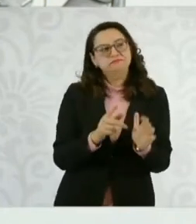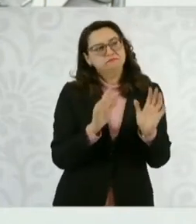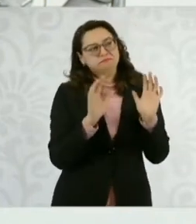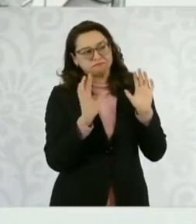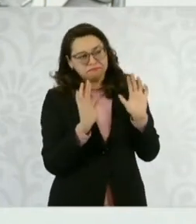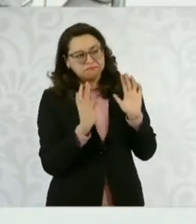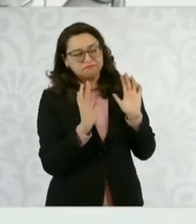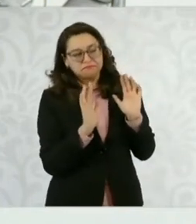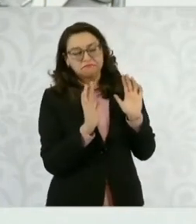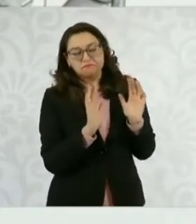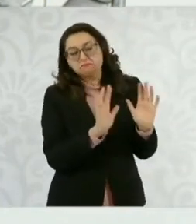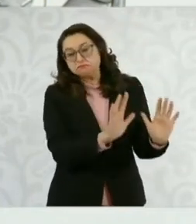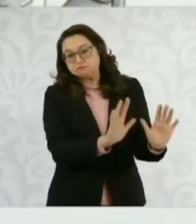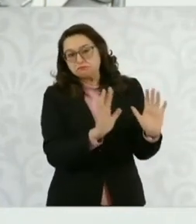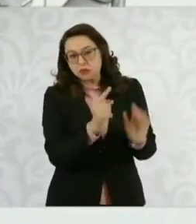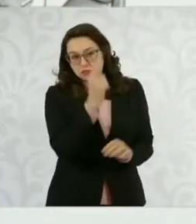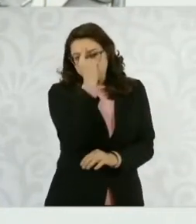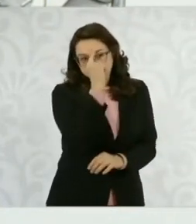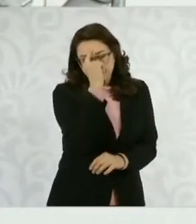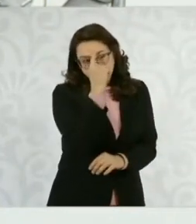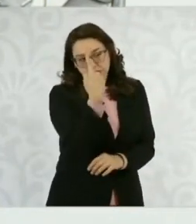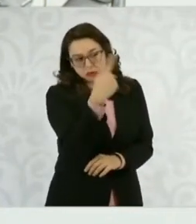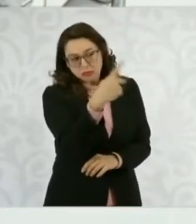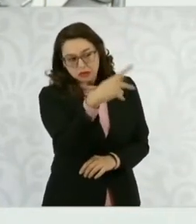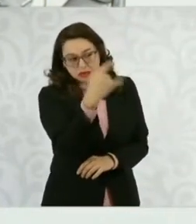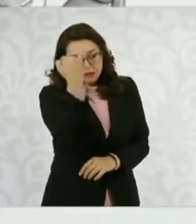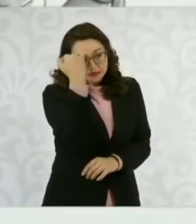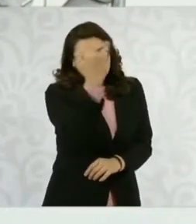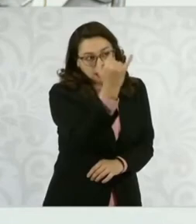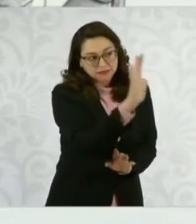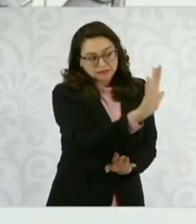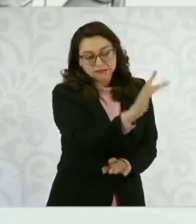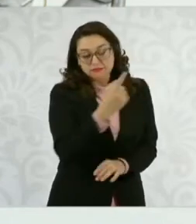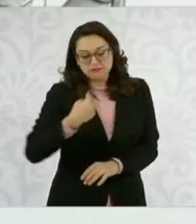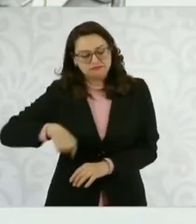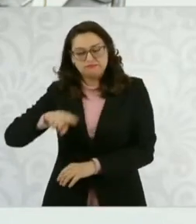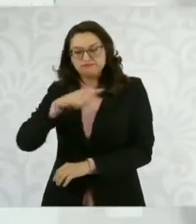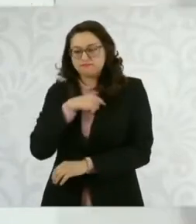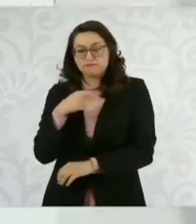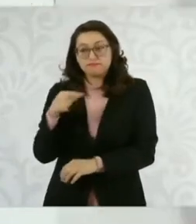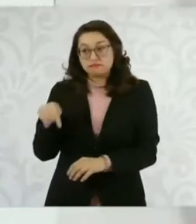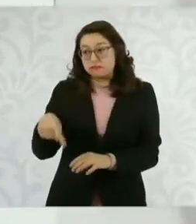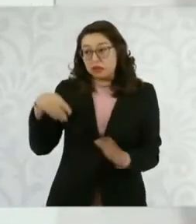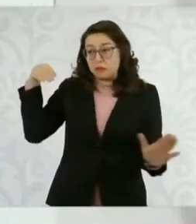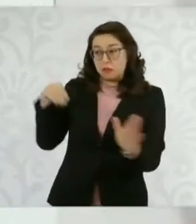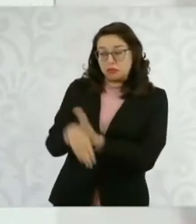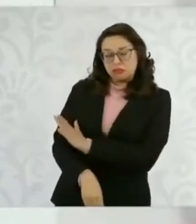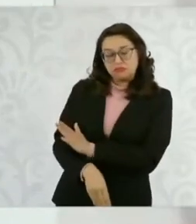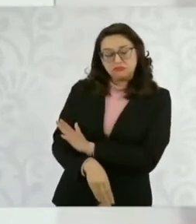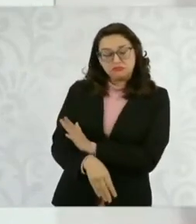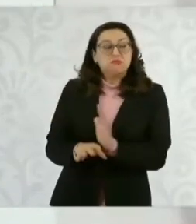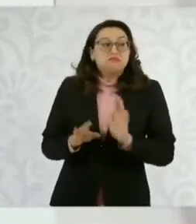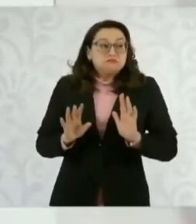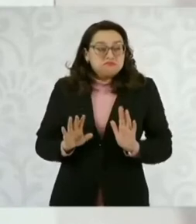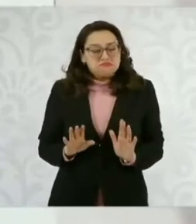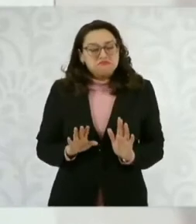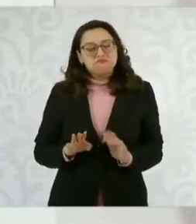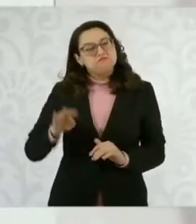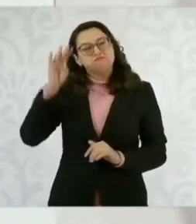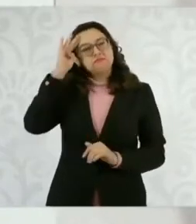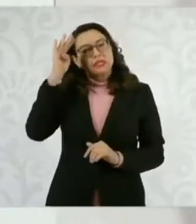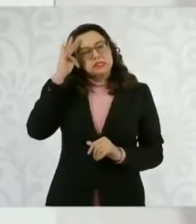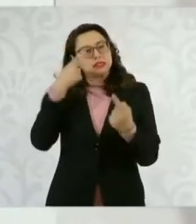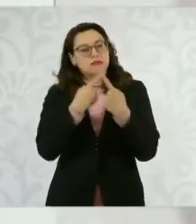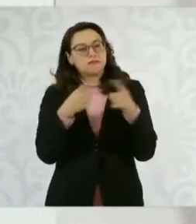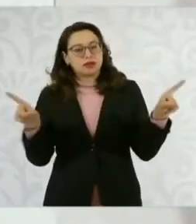bajo crecimiento económico. Nosotros creemos que con el Plan México y el plan de desarrollo que tenemos vamos a impulsar el